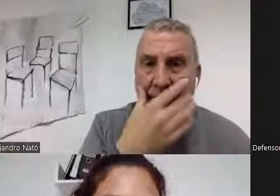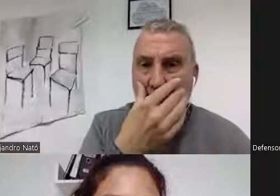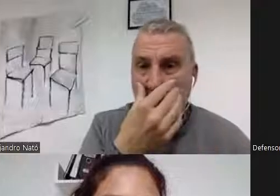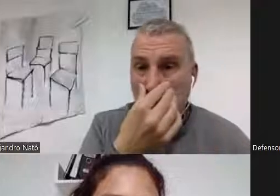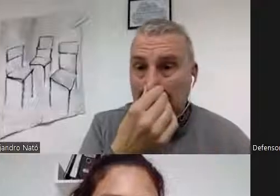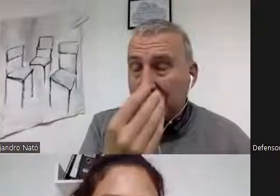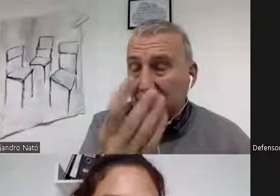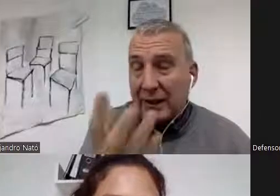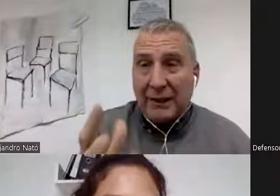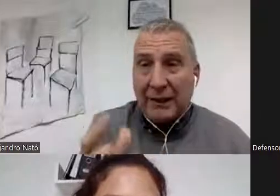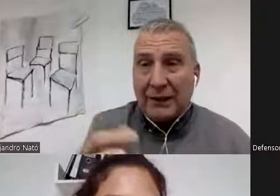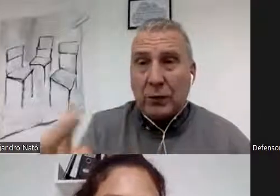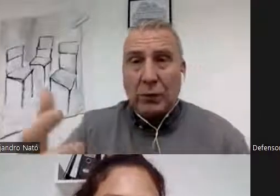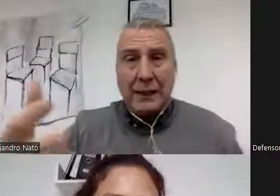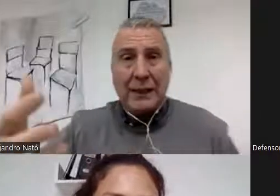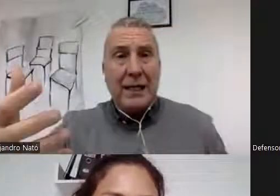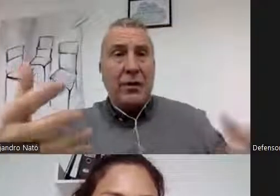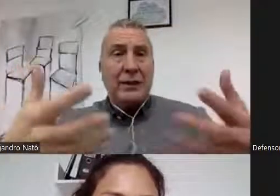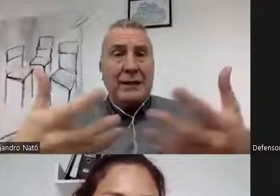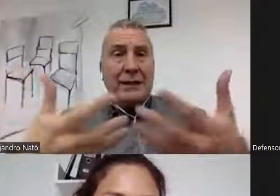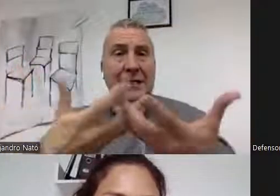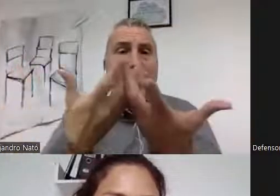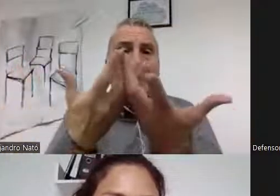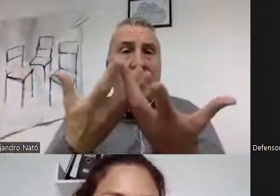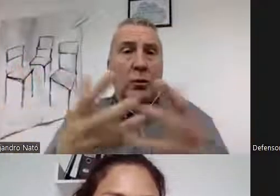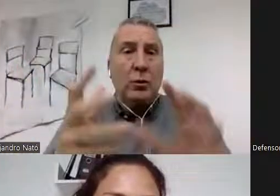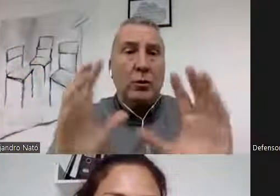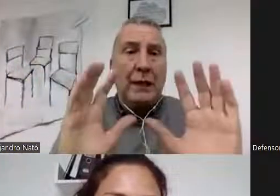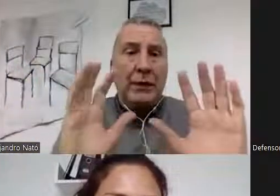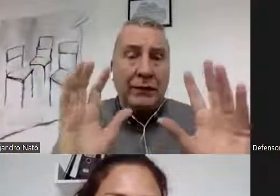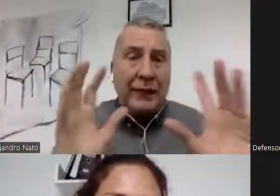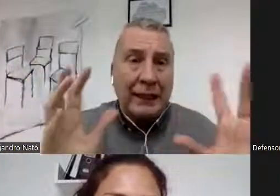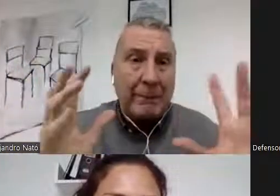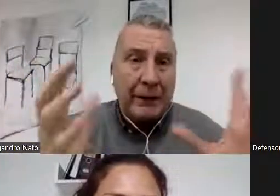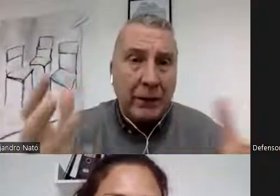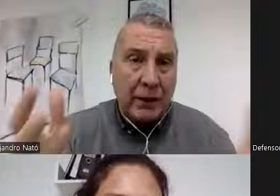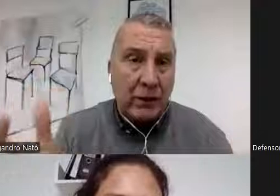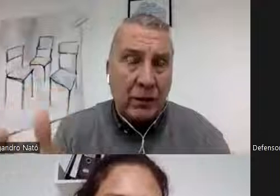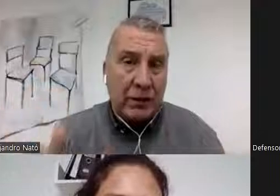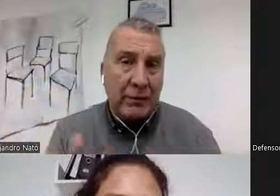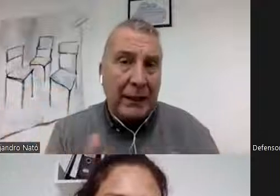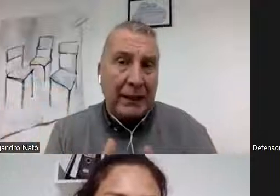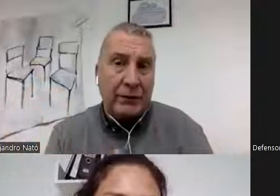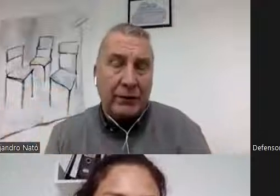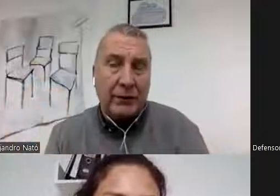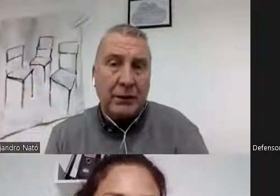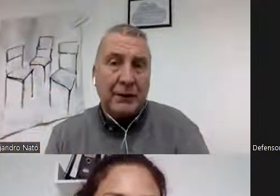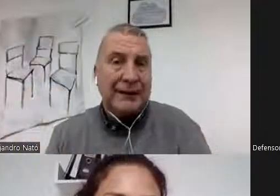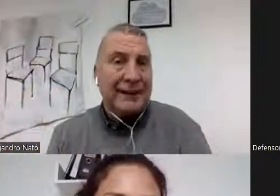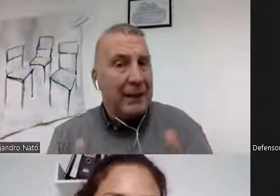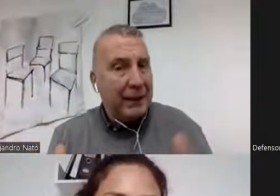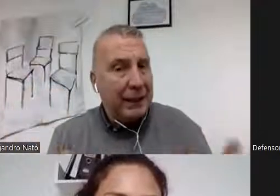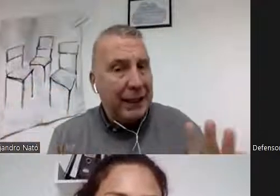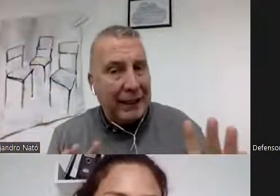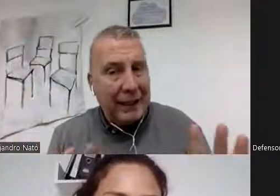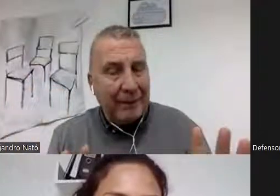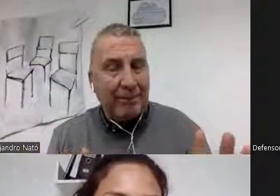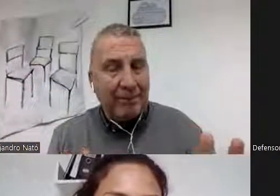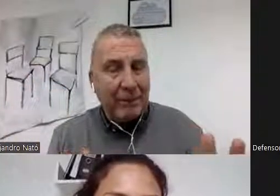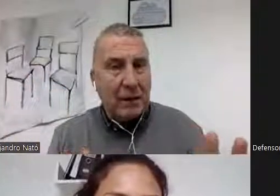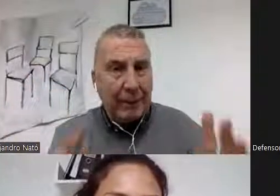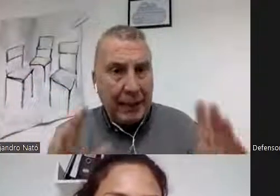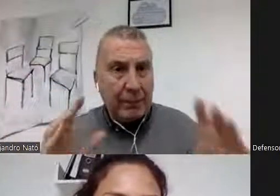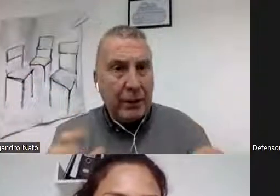diversidad, ¿no? Interculturalidad es donde se ensamblan las culturas, donde hay respeto y reconocimiento. Y la verdad es